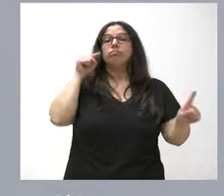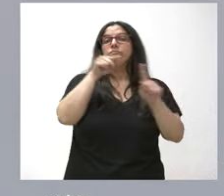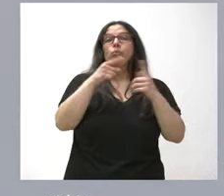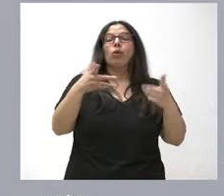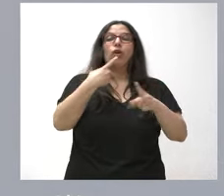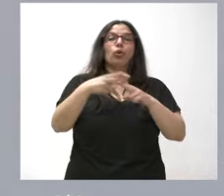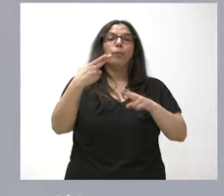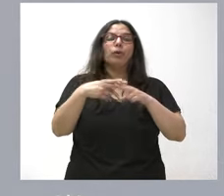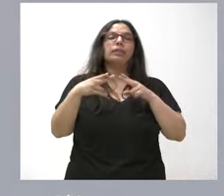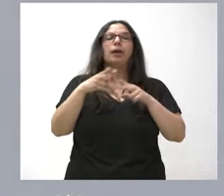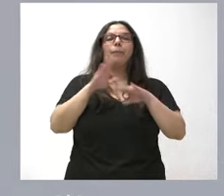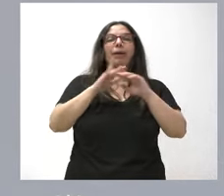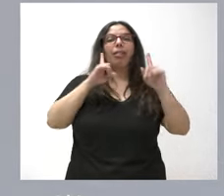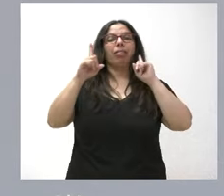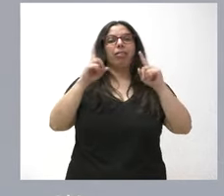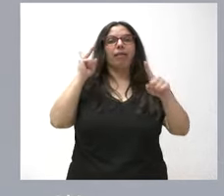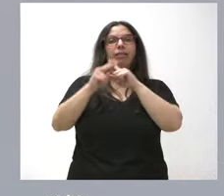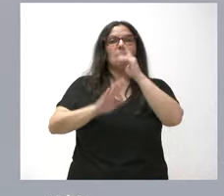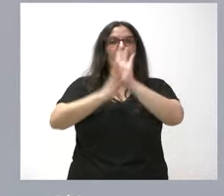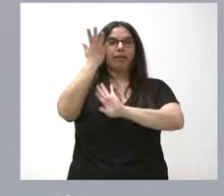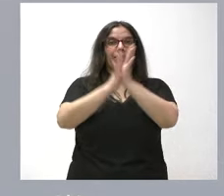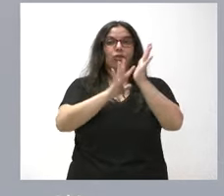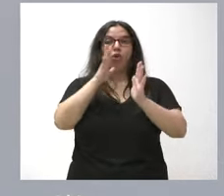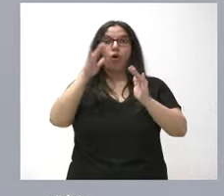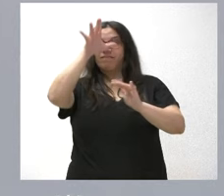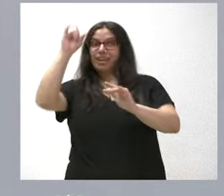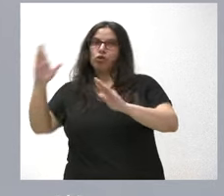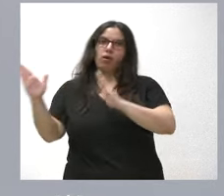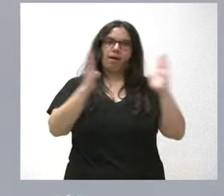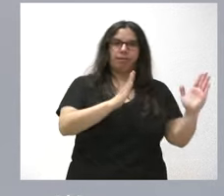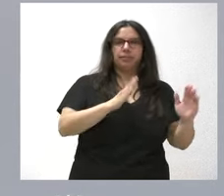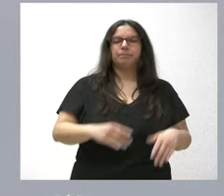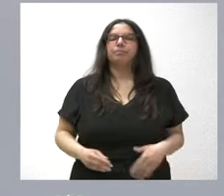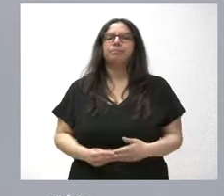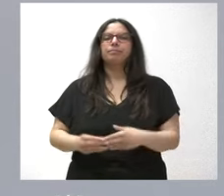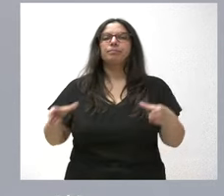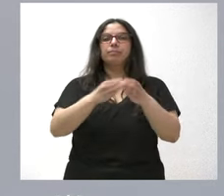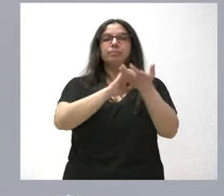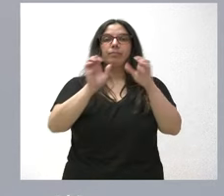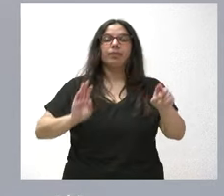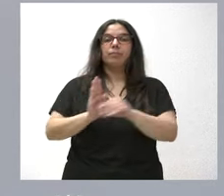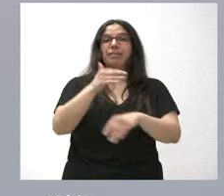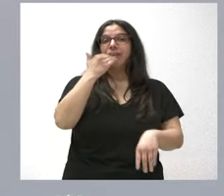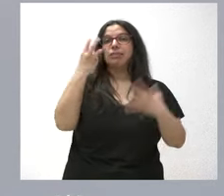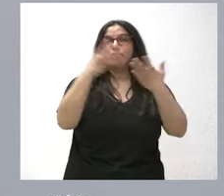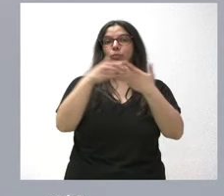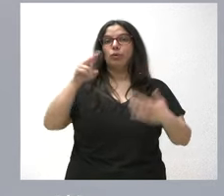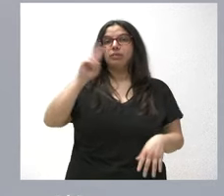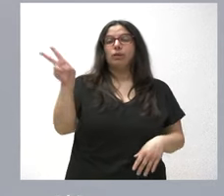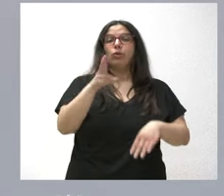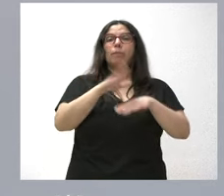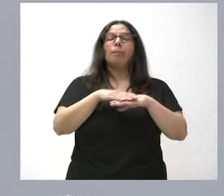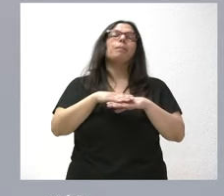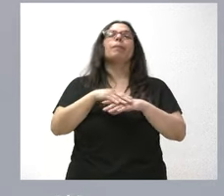trata de acometer la prevención de incendios en esta época del año. La Junta destina casi 8 millones de euros a la vacuna del